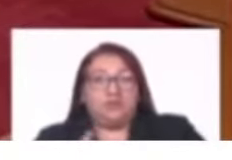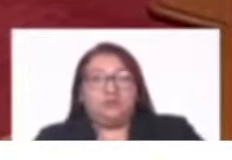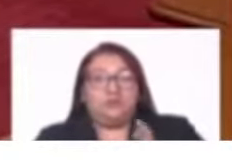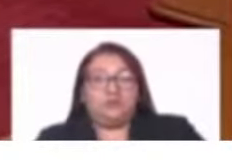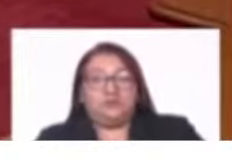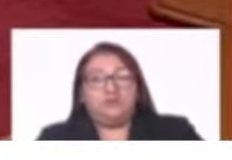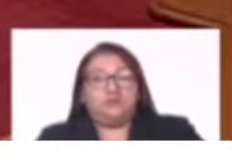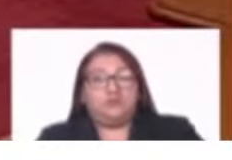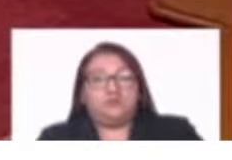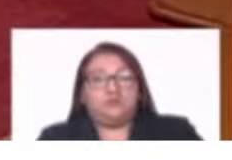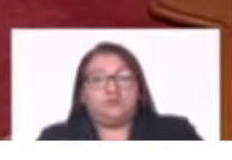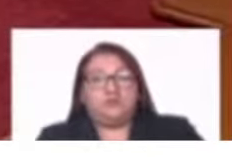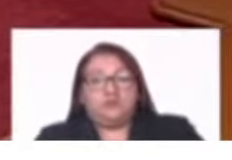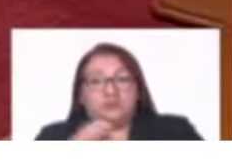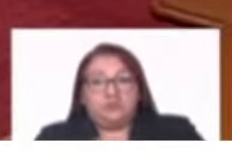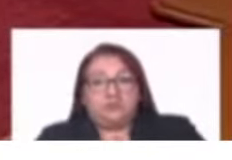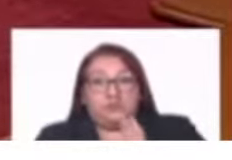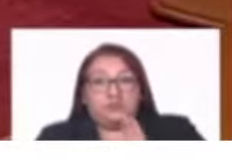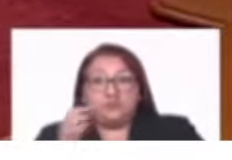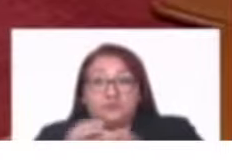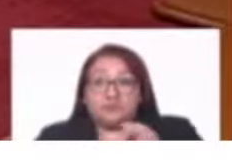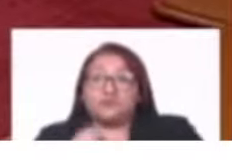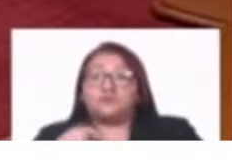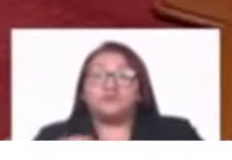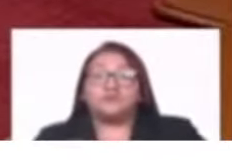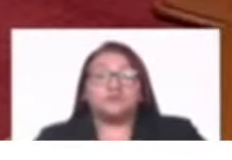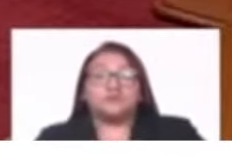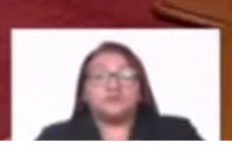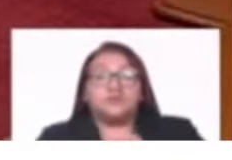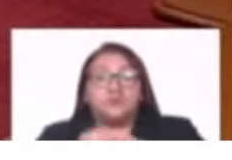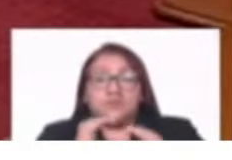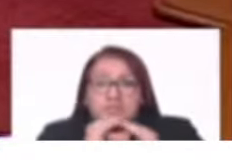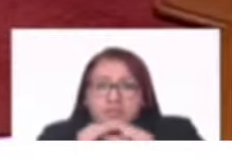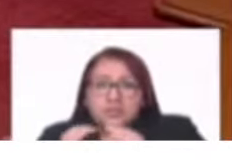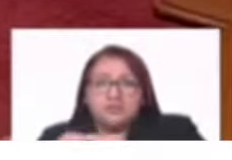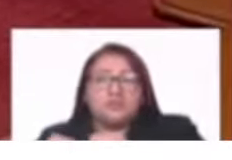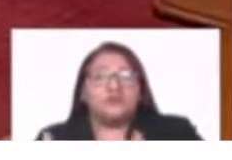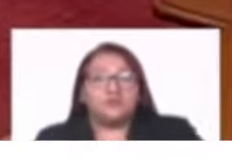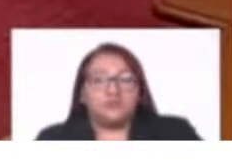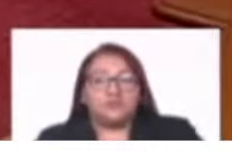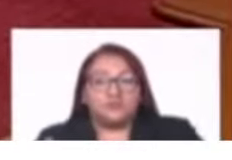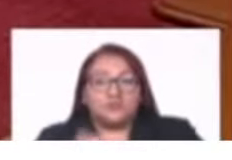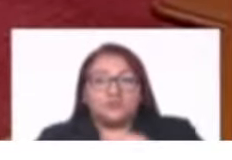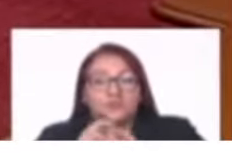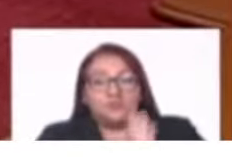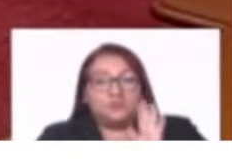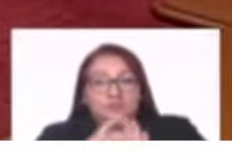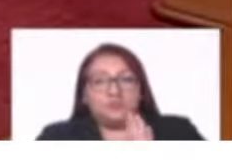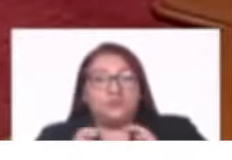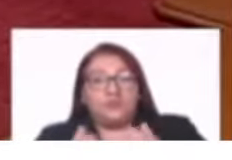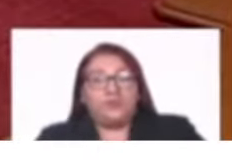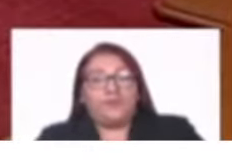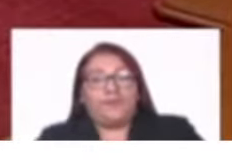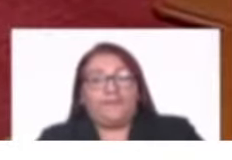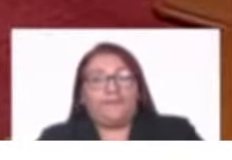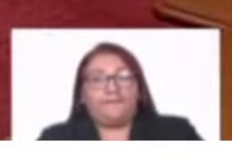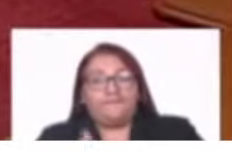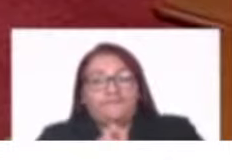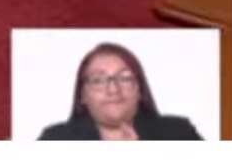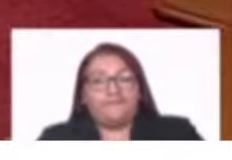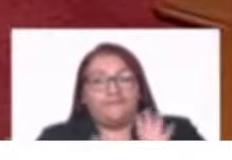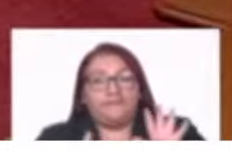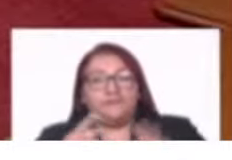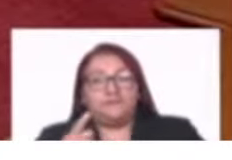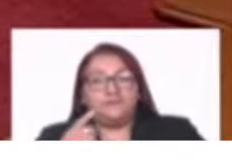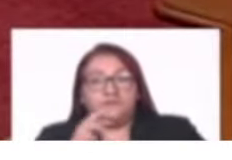financiero. El proyecto presupuestal debe estar efectivamente equilibrado. Reglamento del Congreso de la República, artículo